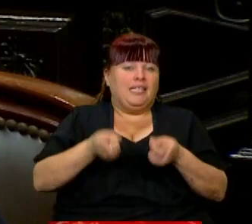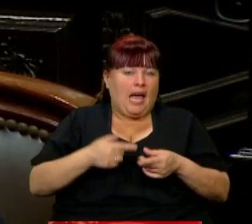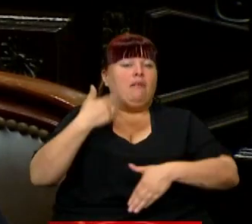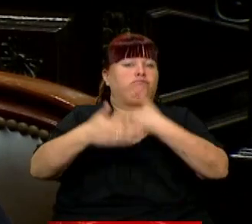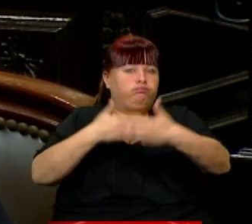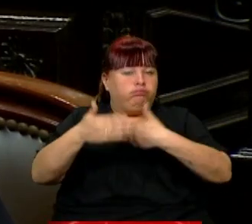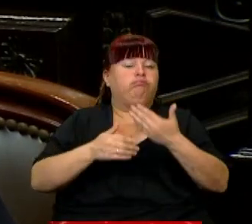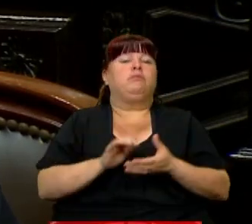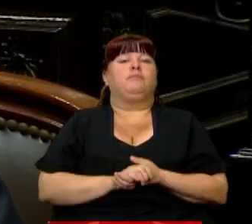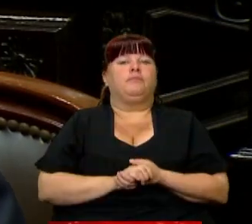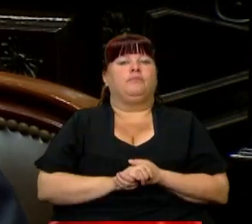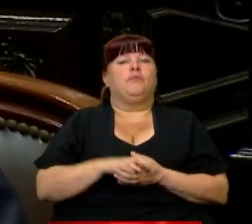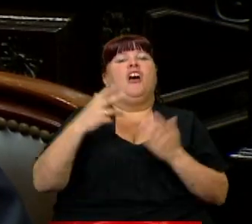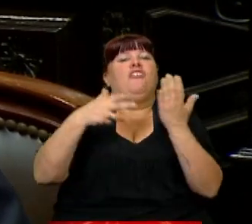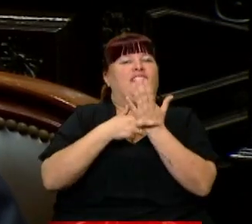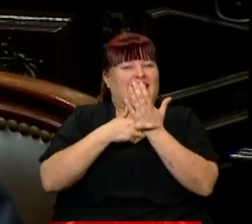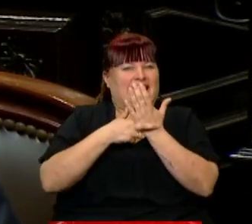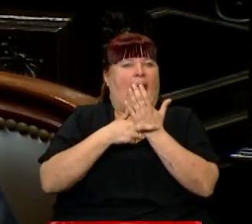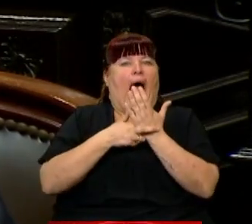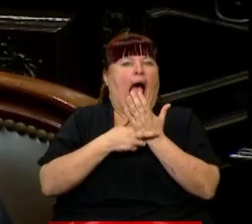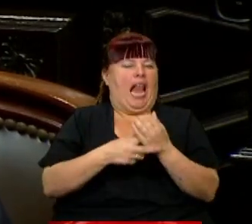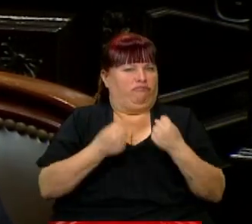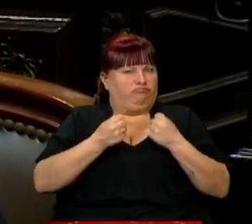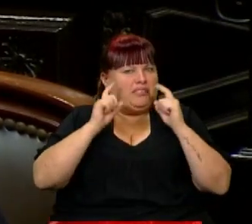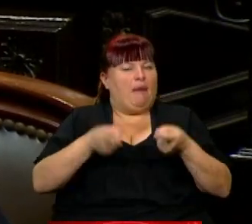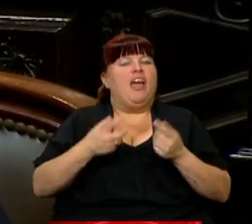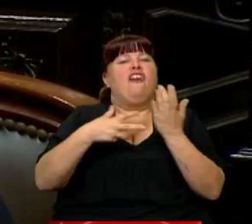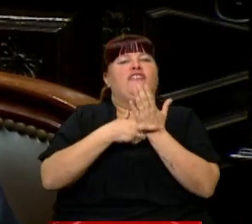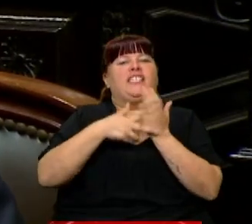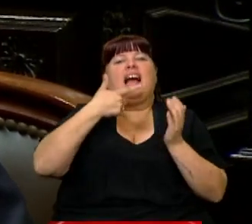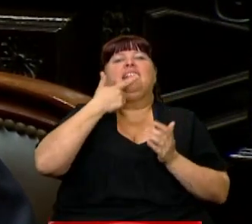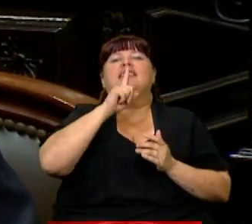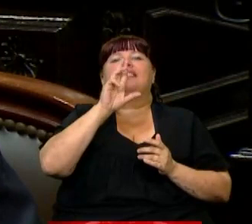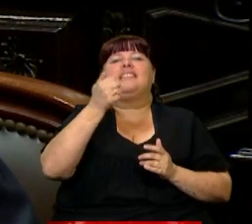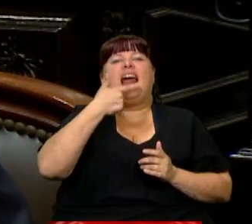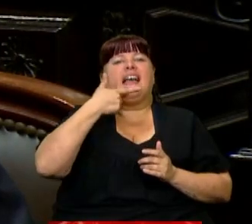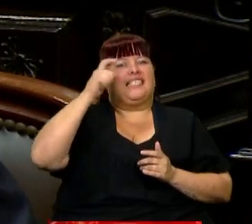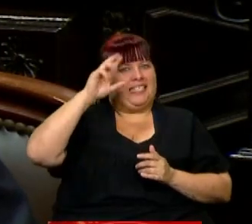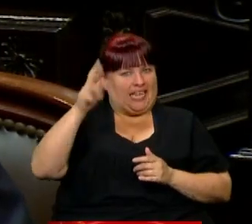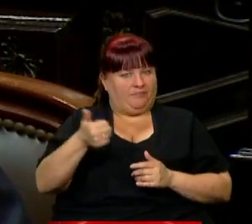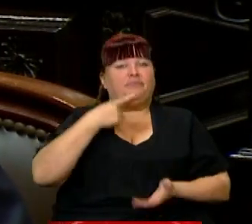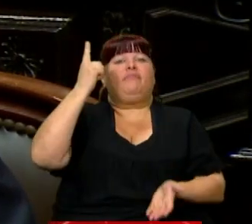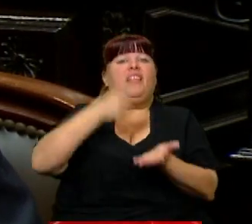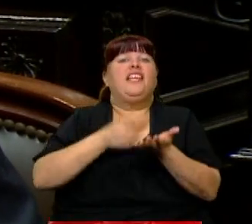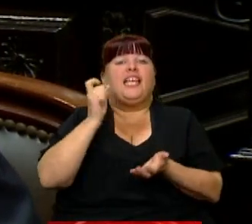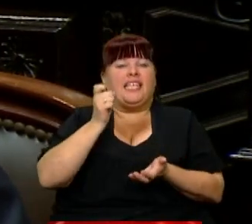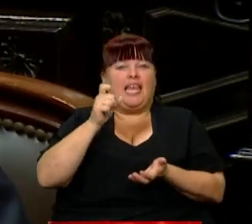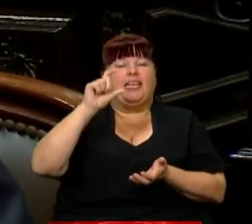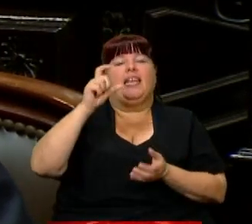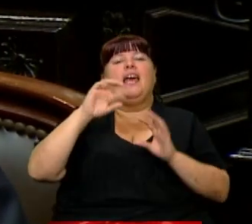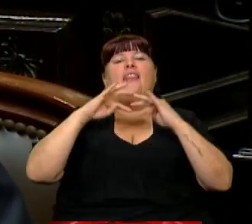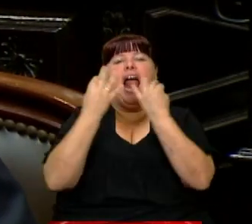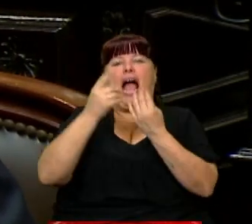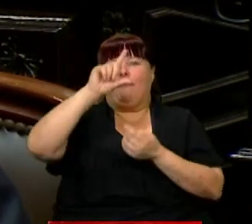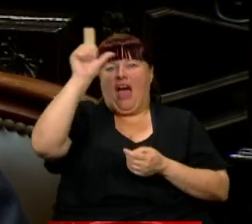llevado adelante por un fiscal tremendamente valiente como fue el fiscal Estrasera, y la decisión estuvo a cargo de